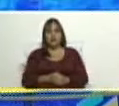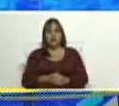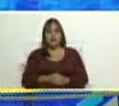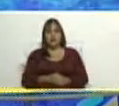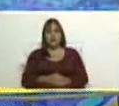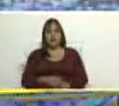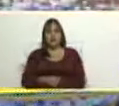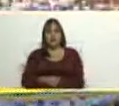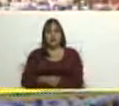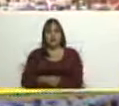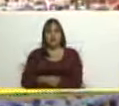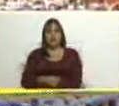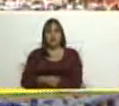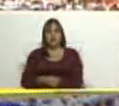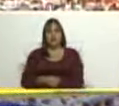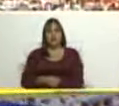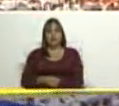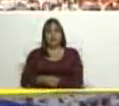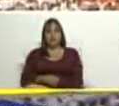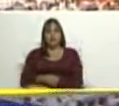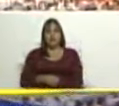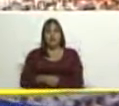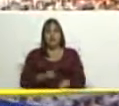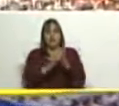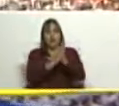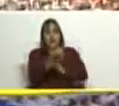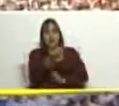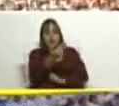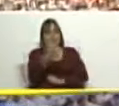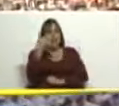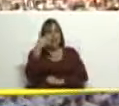¿Verdad? Pásame mi teléfono ahí, por favor.